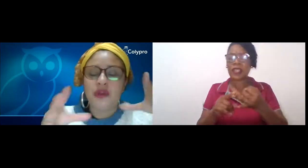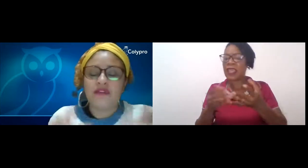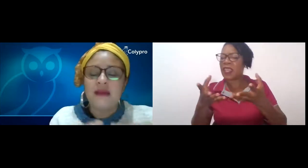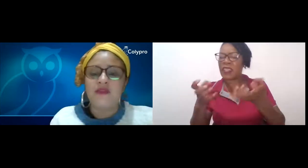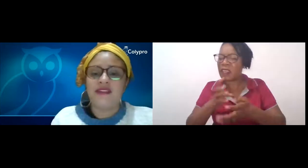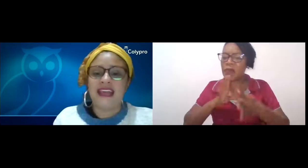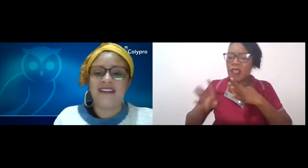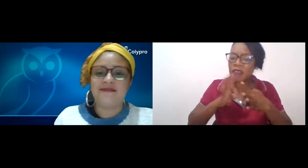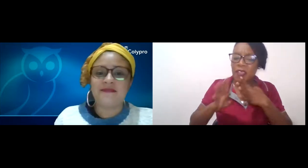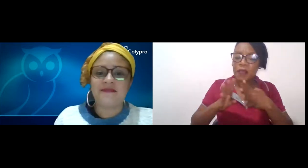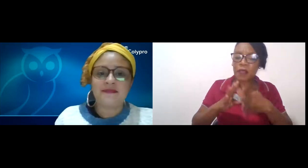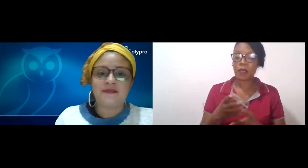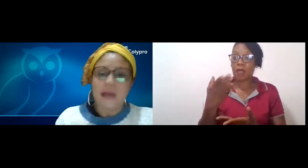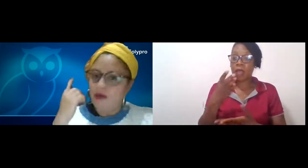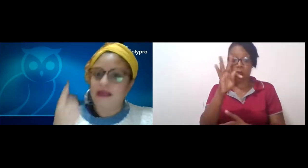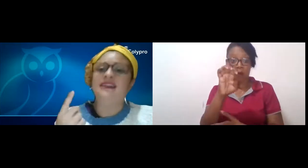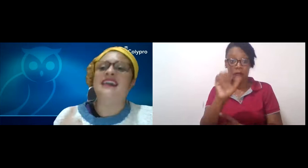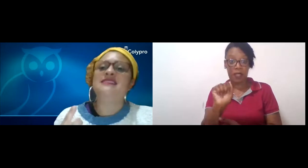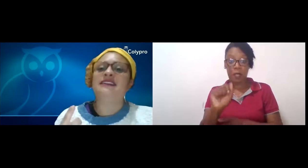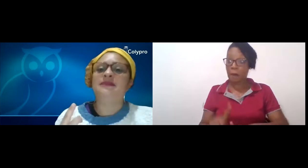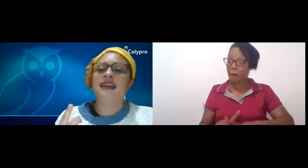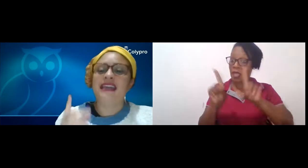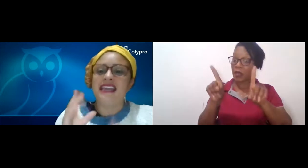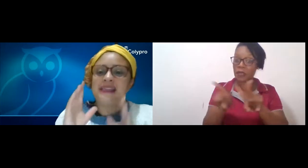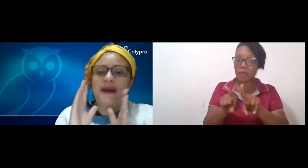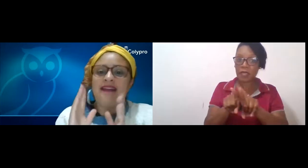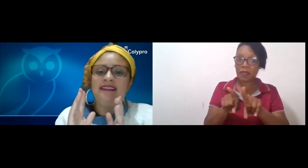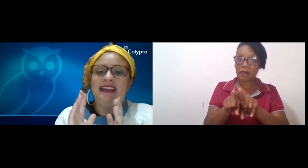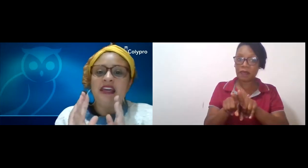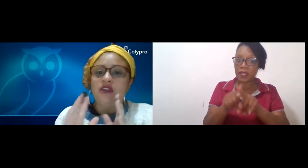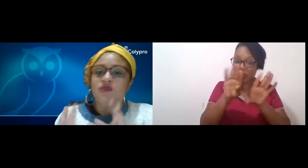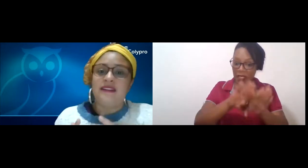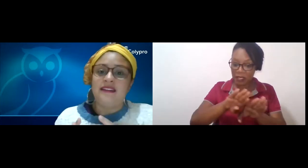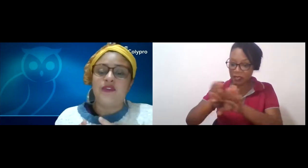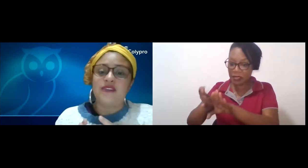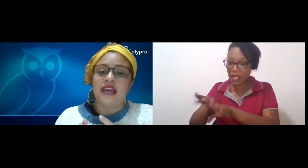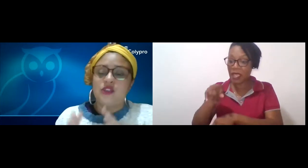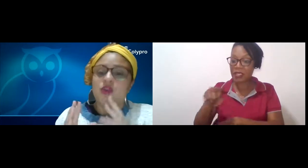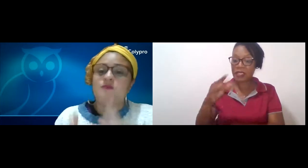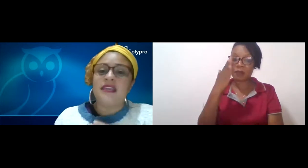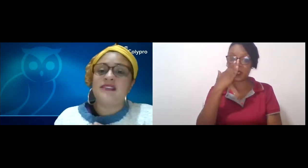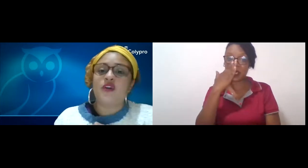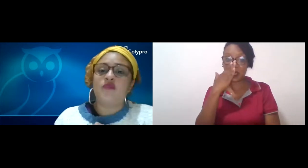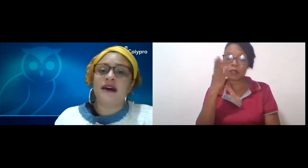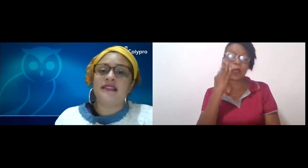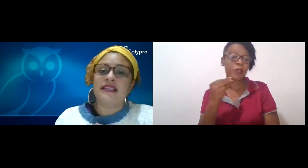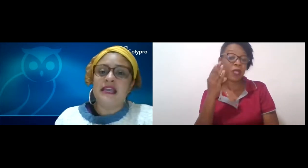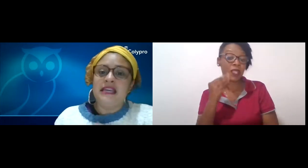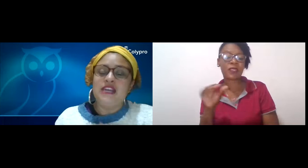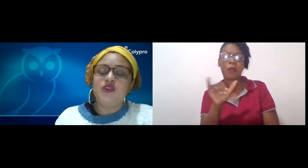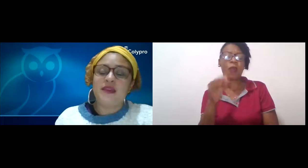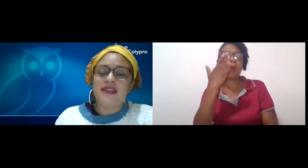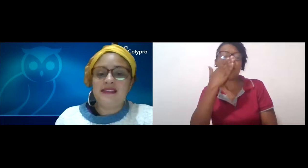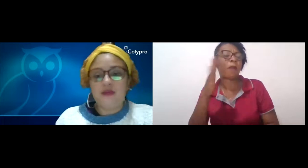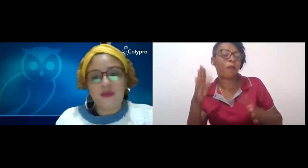hablando cuando hablamos de TEA, pero también está también en esa parte de su maternidad, o sea, su experiencia como madre.